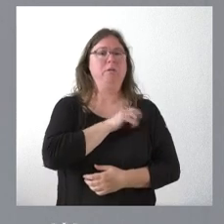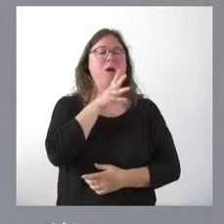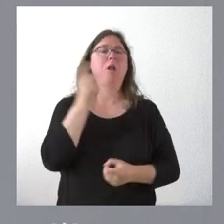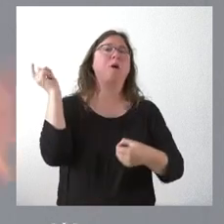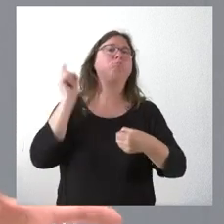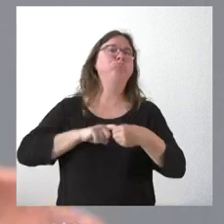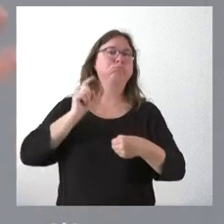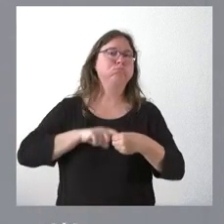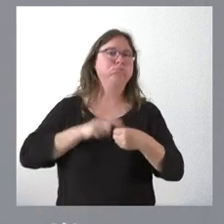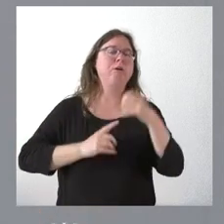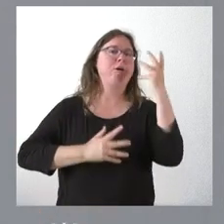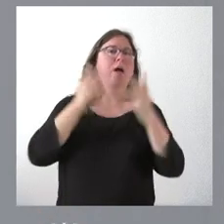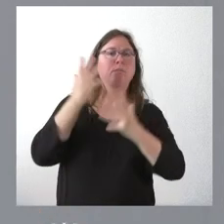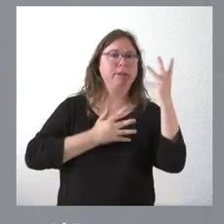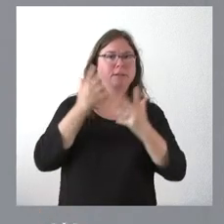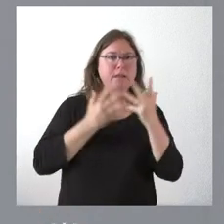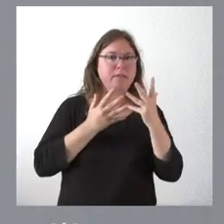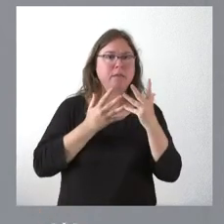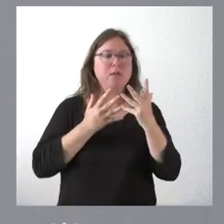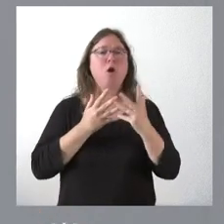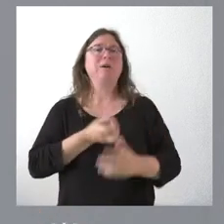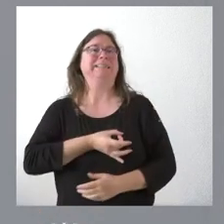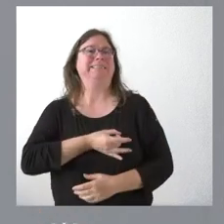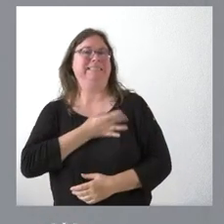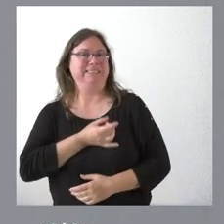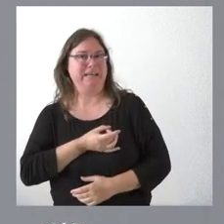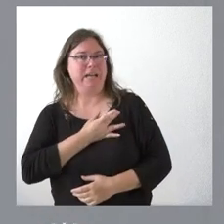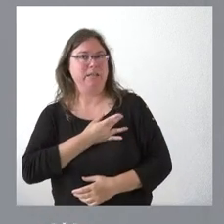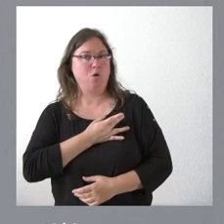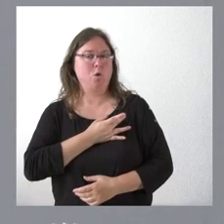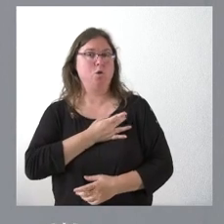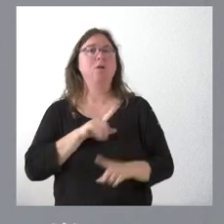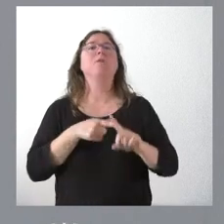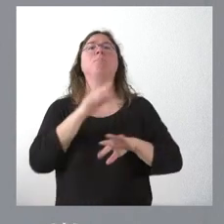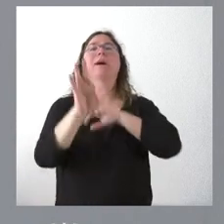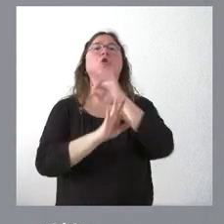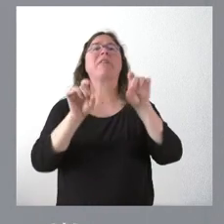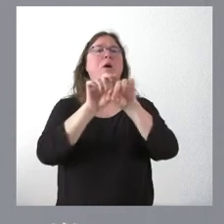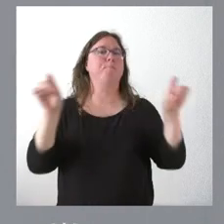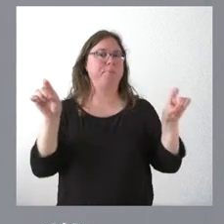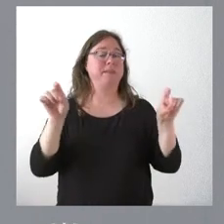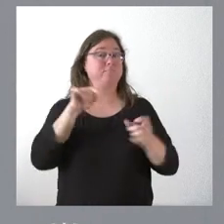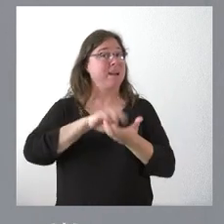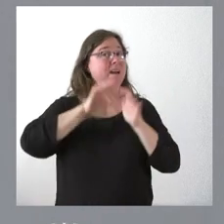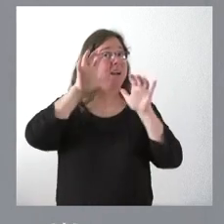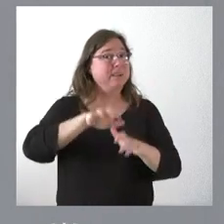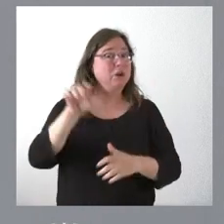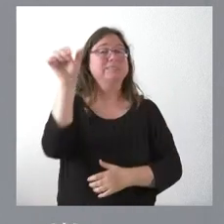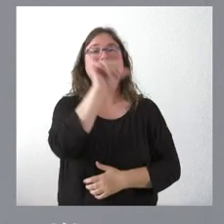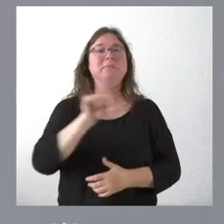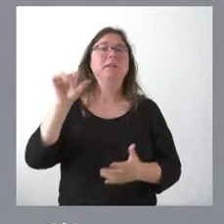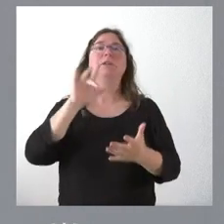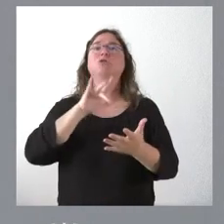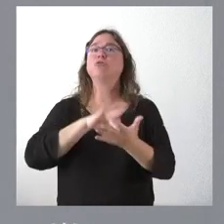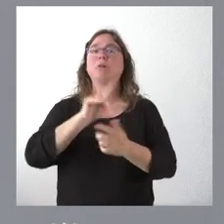participen administración, sindicatos y organizaciones empresariales, y que en Castilla en esta semana hayamos alcanzado